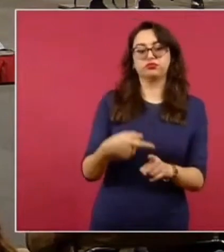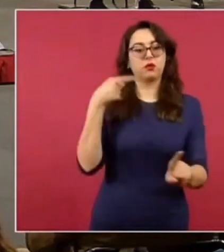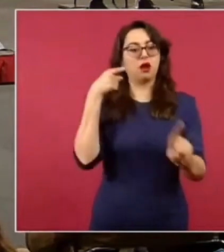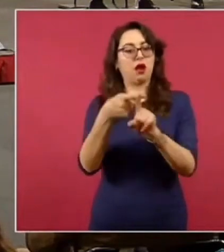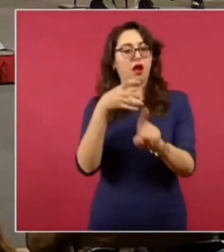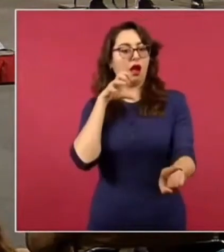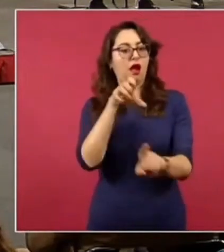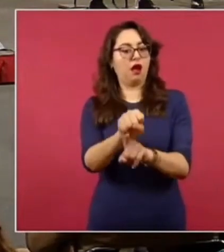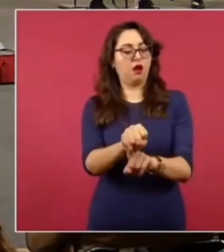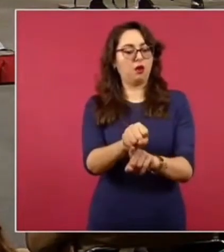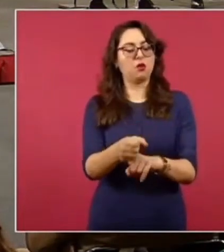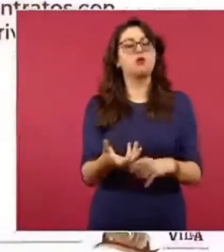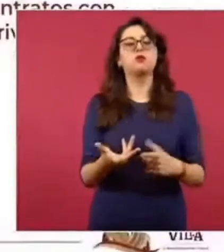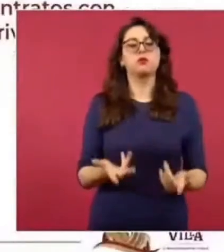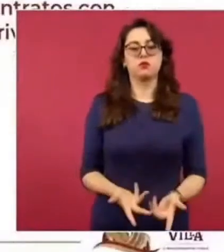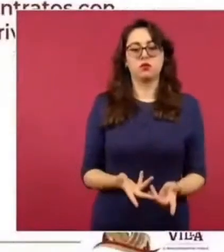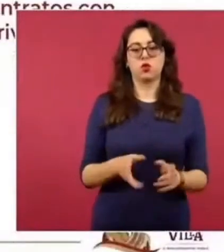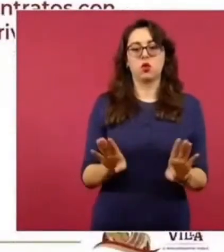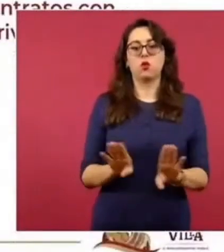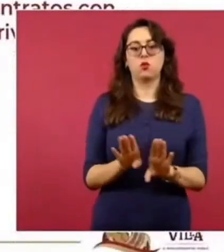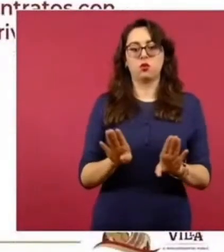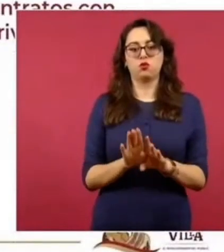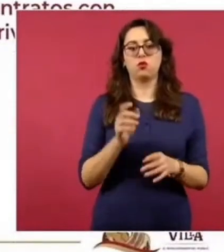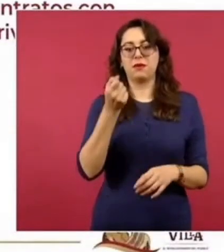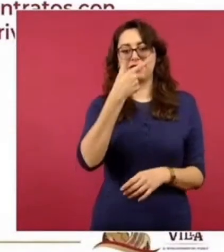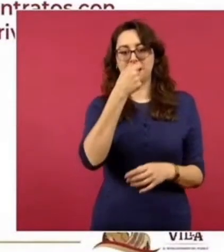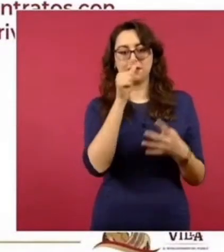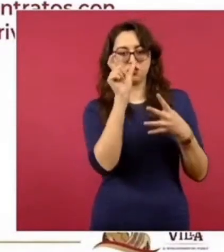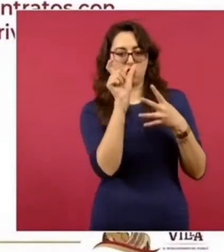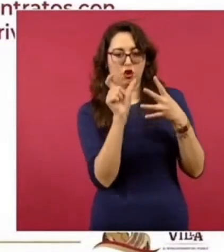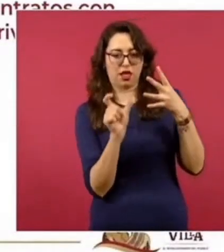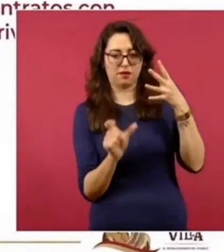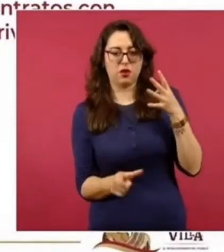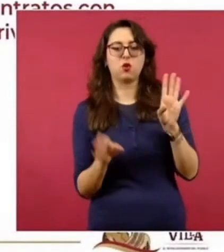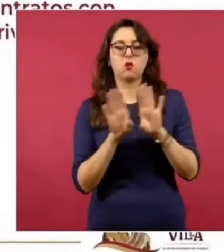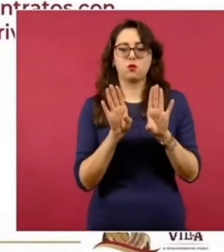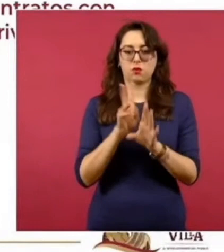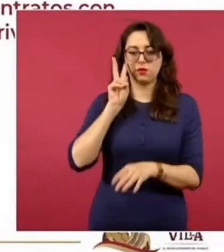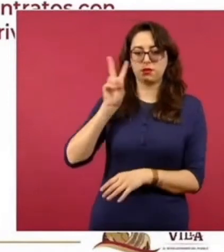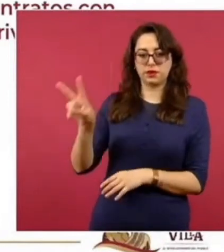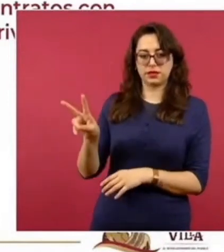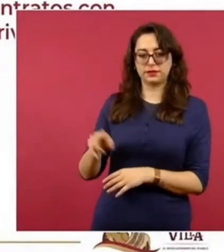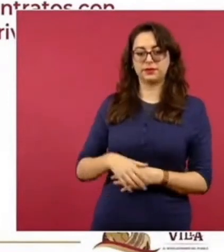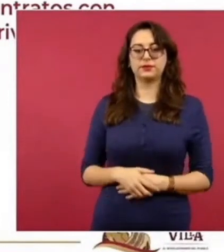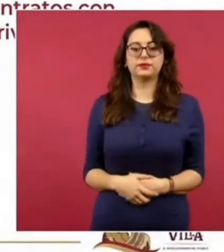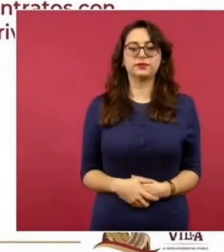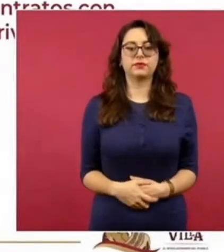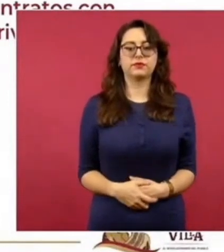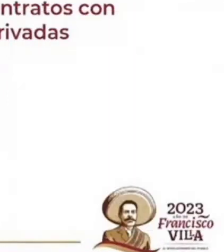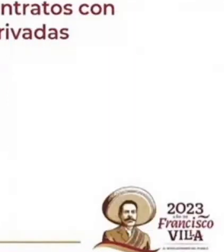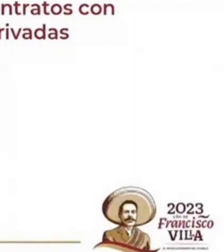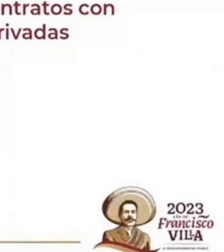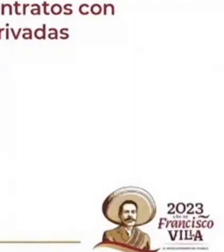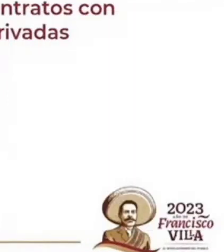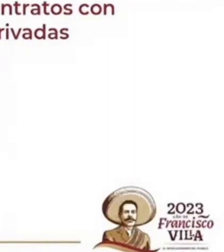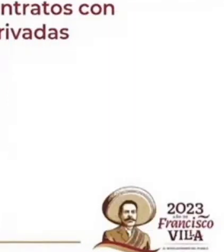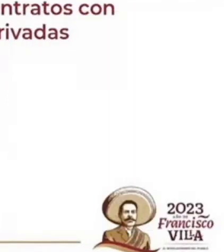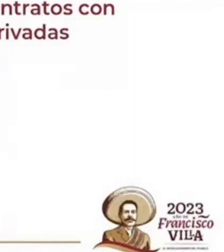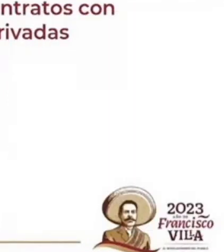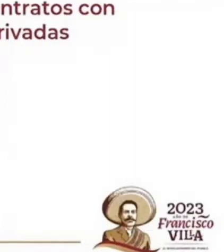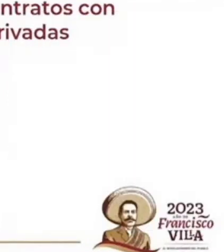en el número de piezas, en el número de claves, es decir, en el número de tipos de medicamento con los que